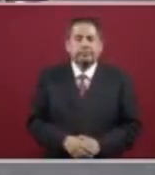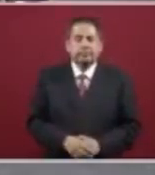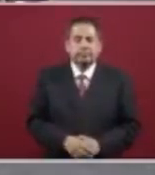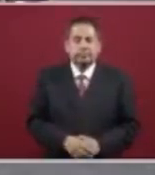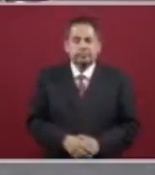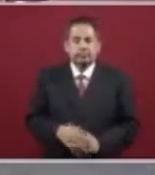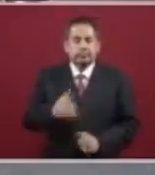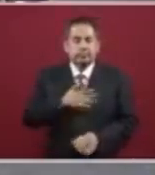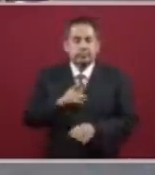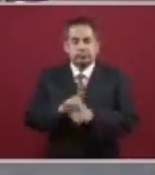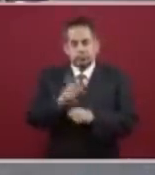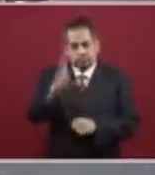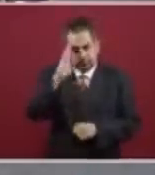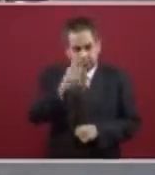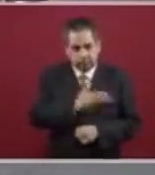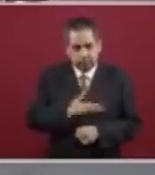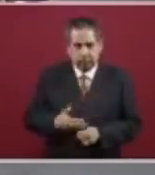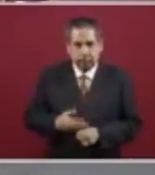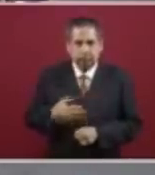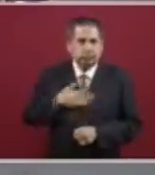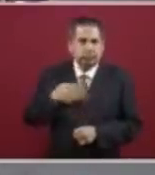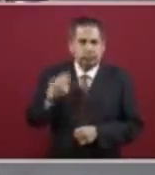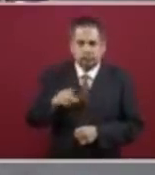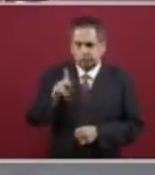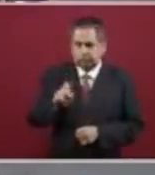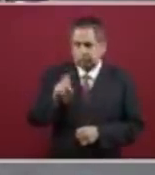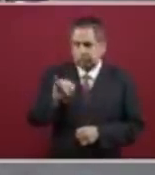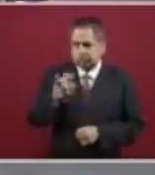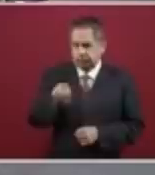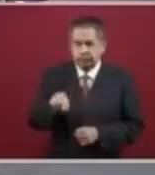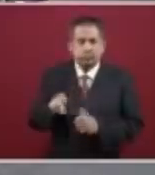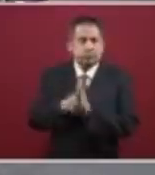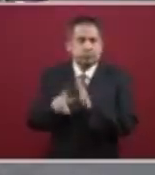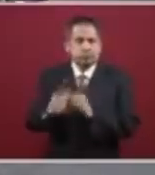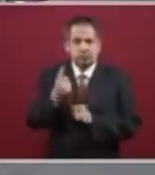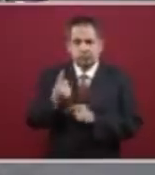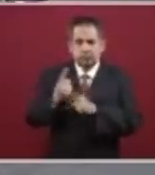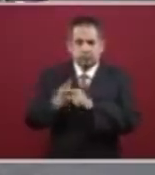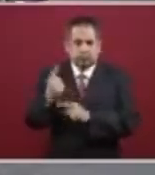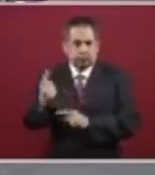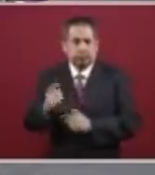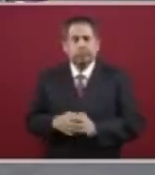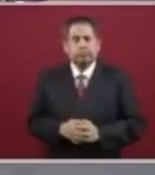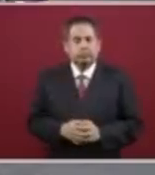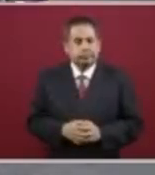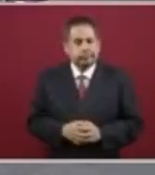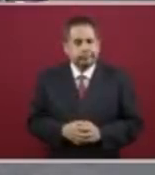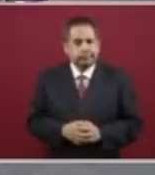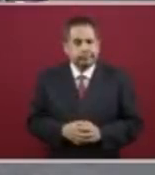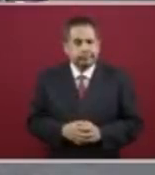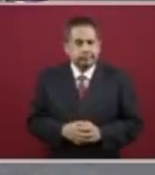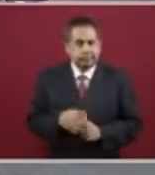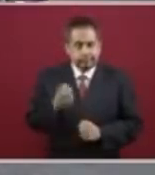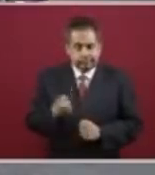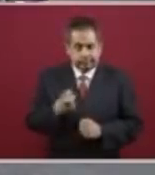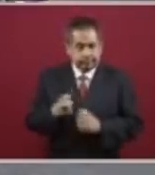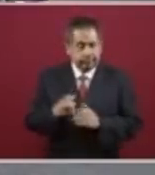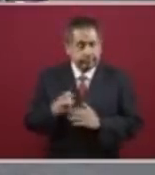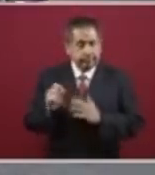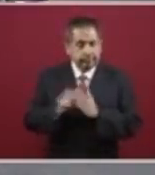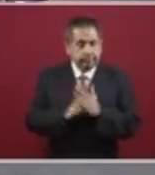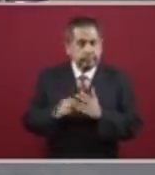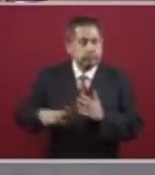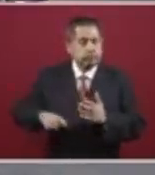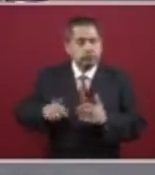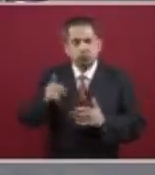Hola, buen día, señor presidente. Kevin Ramírez, del diario No Más Uno. Presidente, en estos meses de gobierno ha presentado